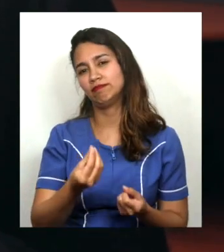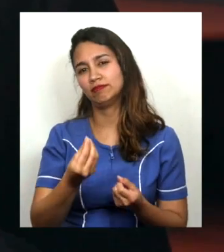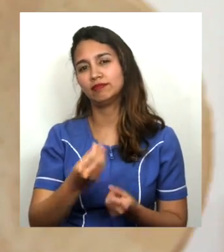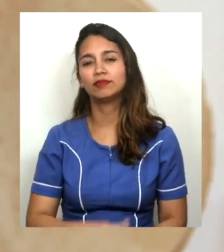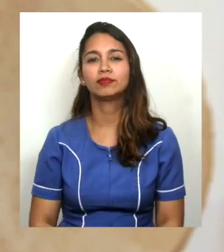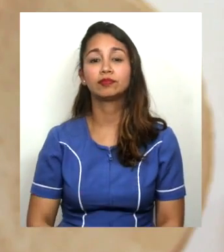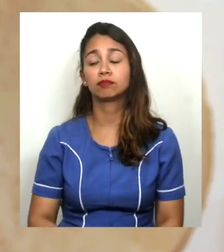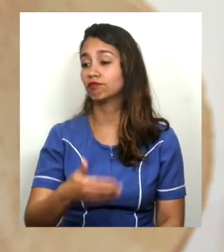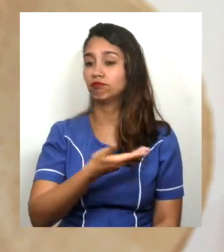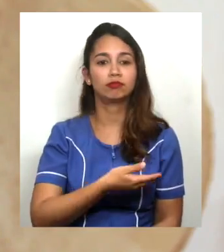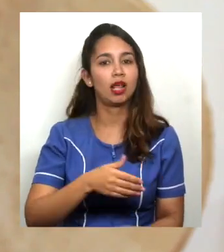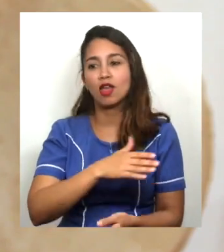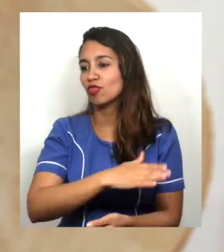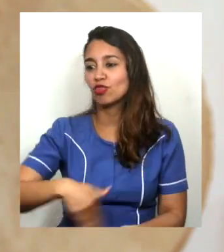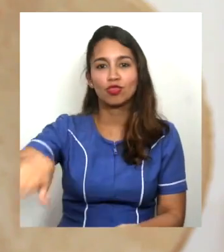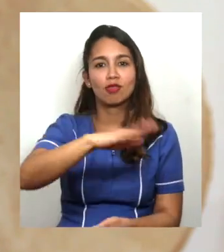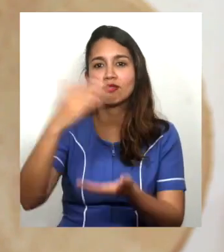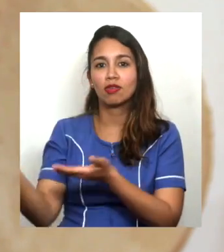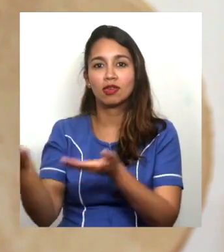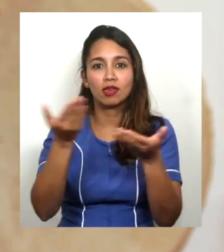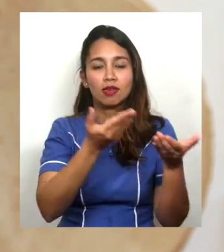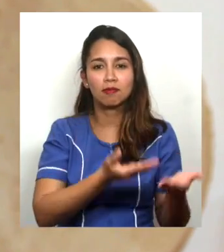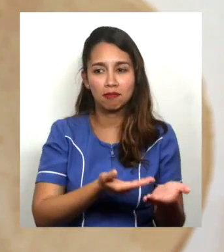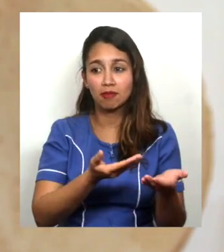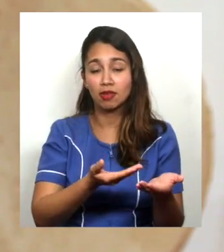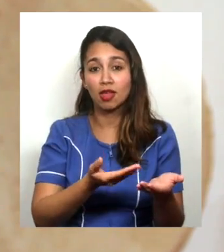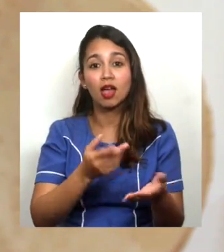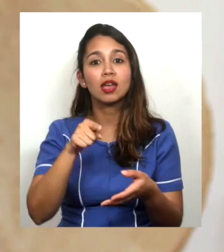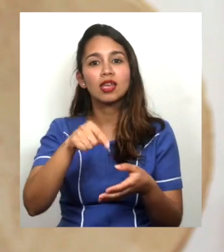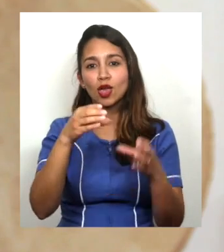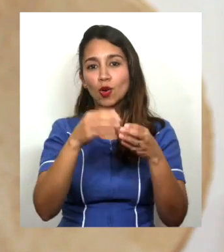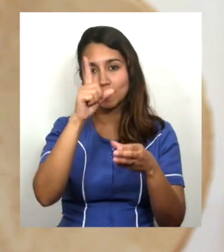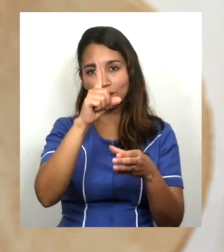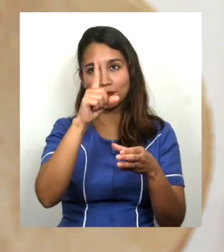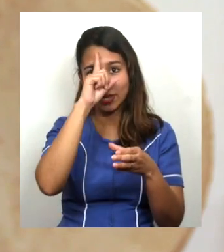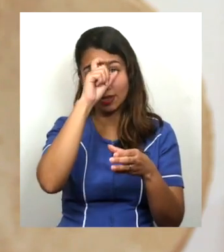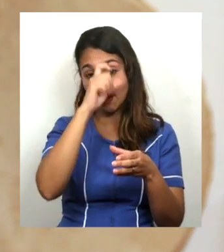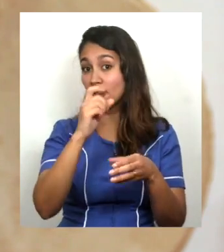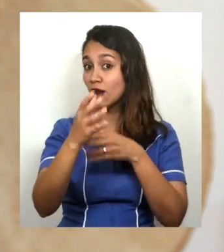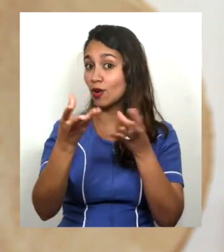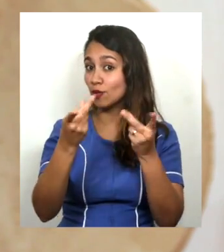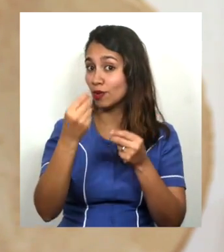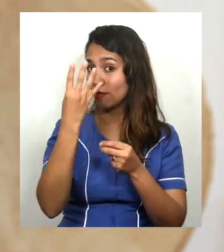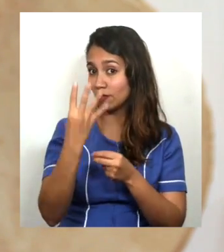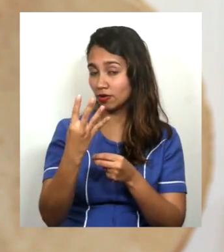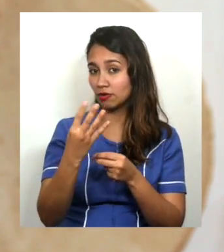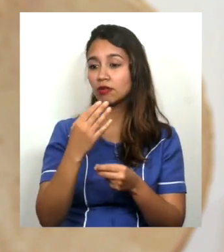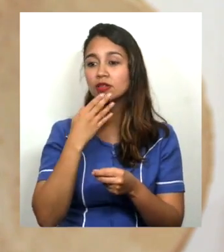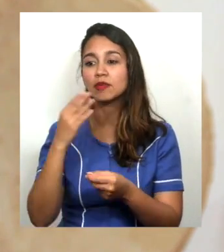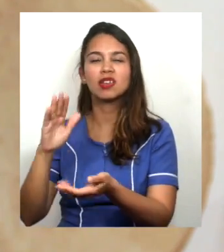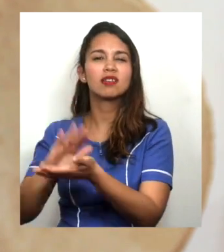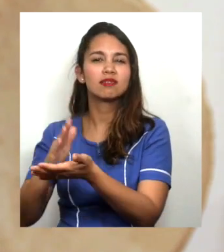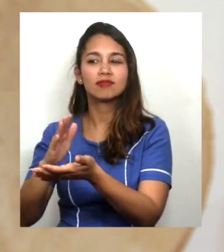laboral. Invitamos a todos los usuarios que pertenecen al CESFAM número 4, el Nelson Pereira, y principalmente ingresar a